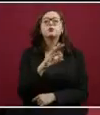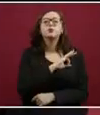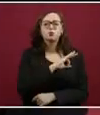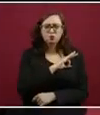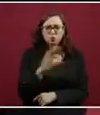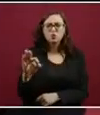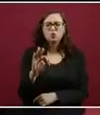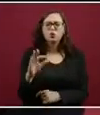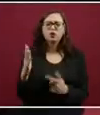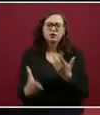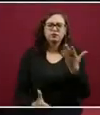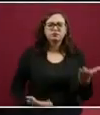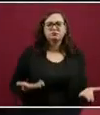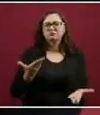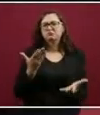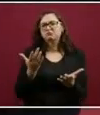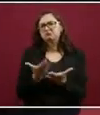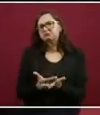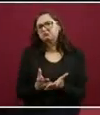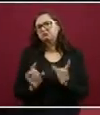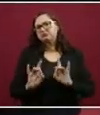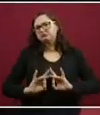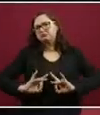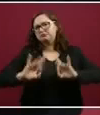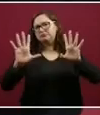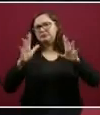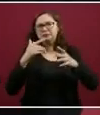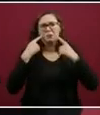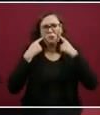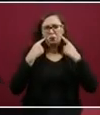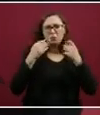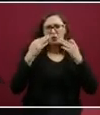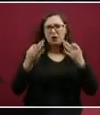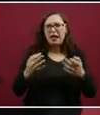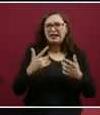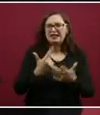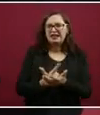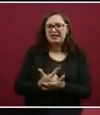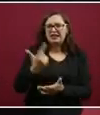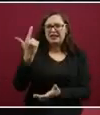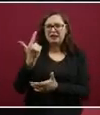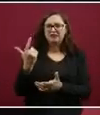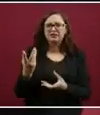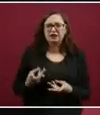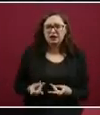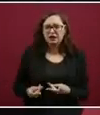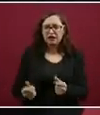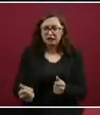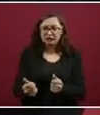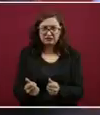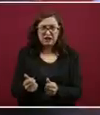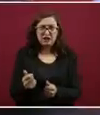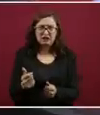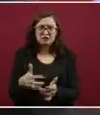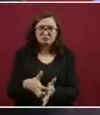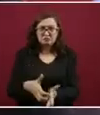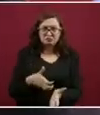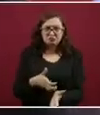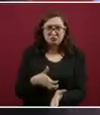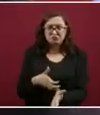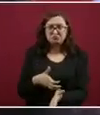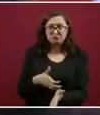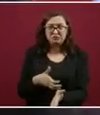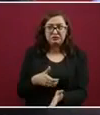presentar una situación grave, porque no gastar en el IMSS no necesariamente es ahorro, puede ser un